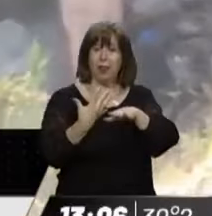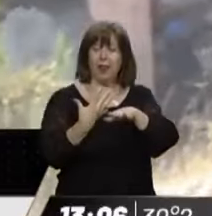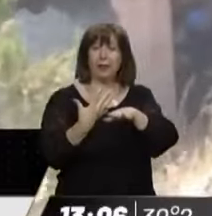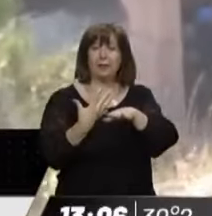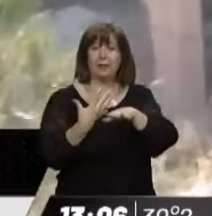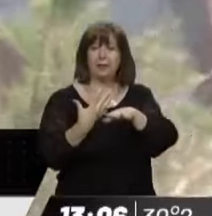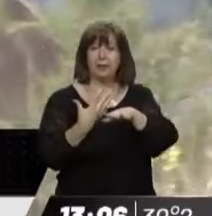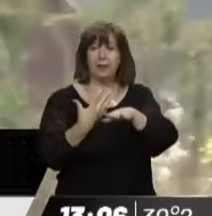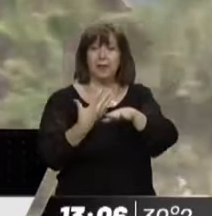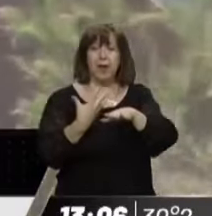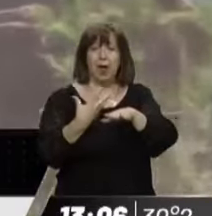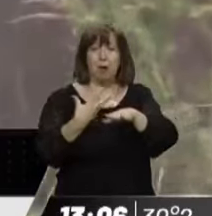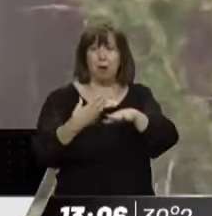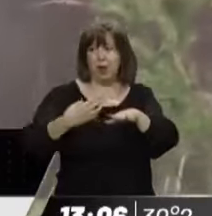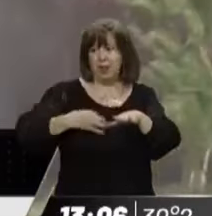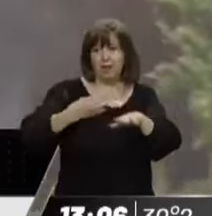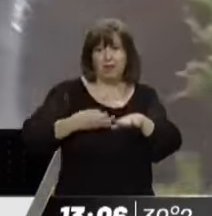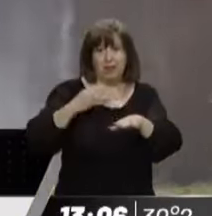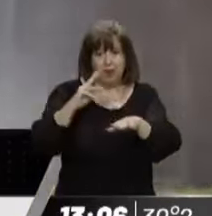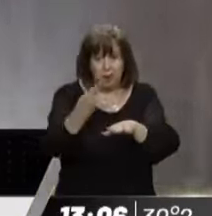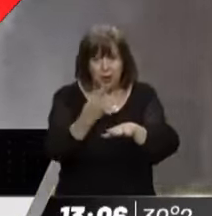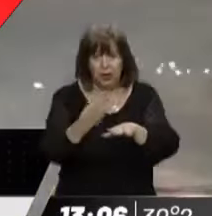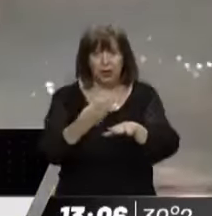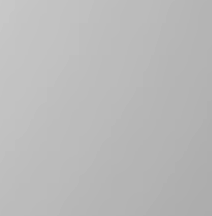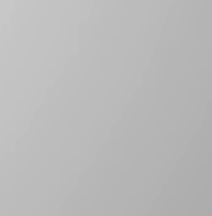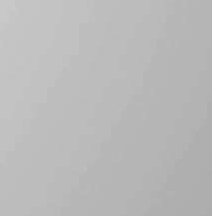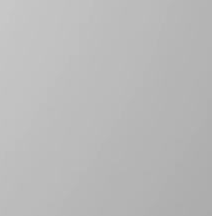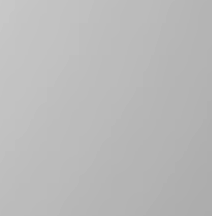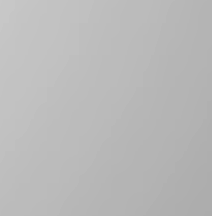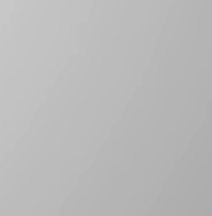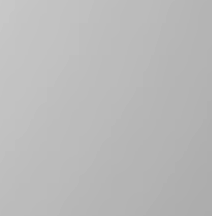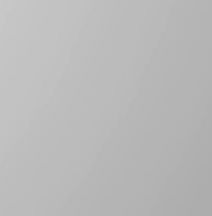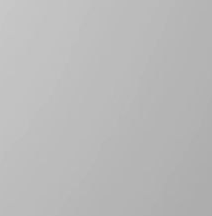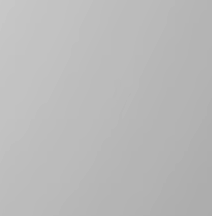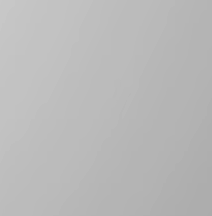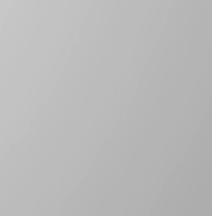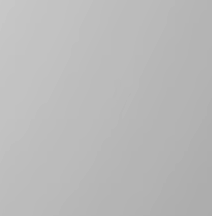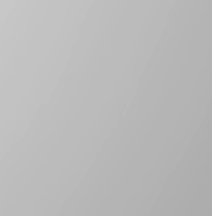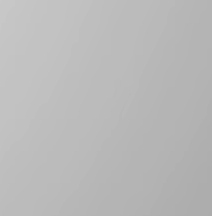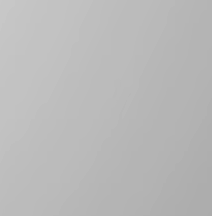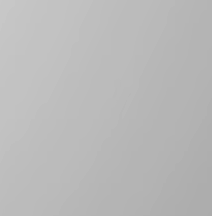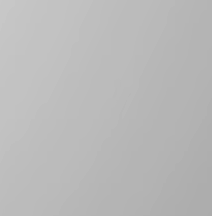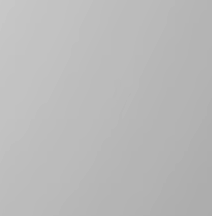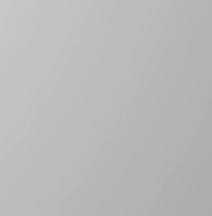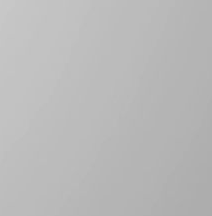un grave perjuicio contra nuestra vida y la de las personas que se estén bañando con nosotros.